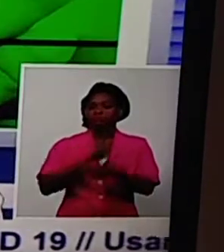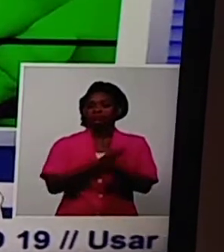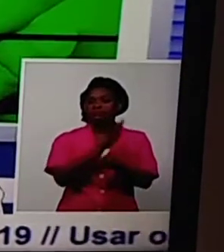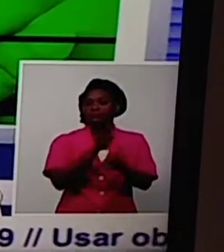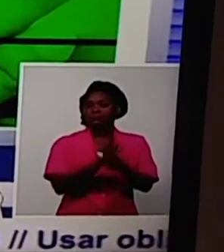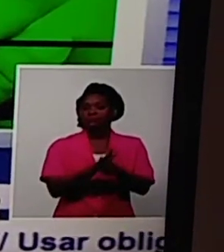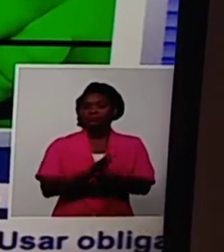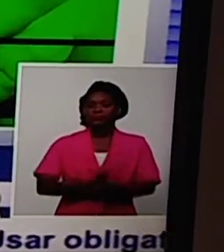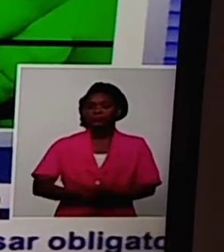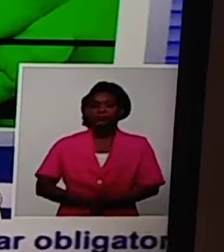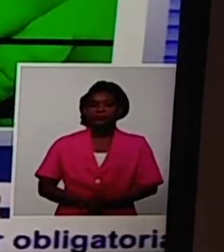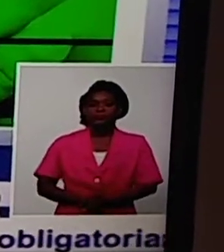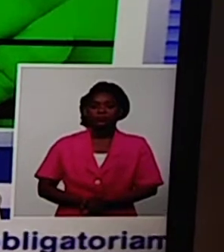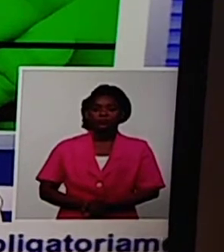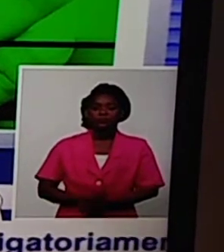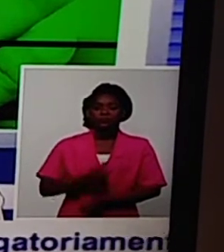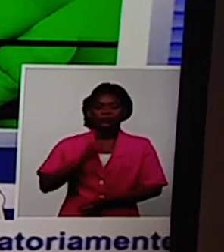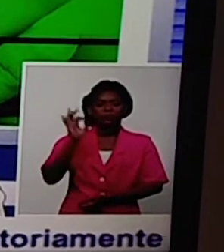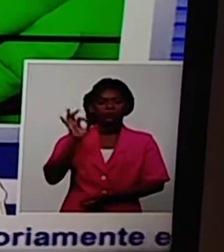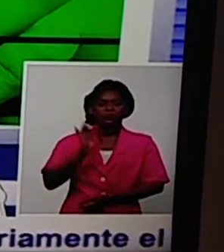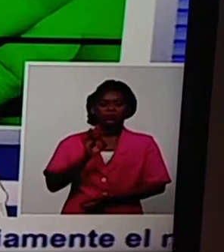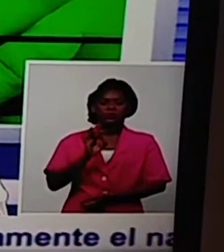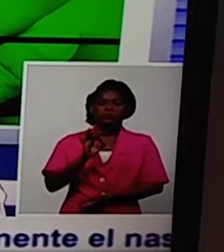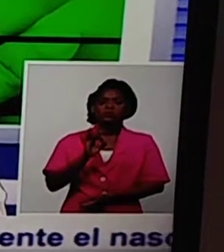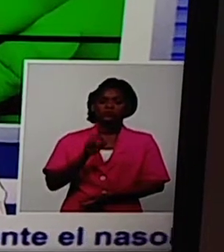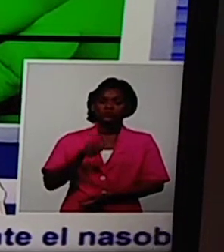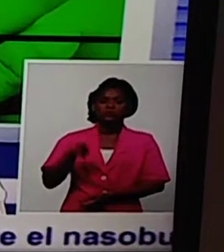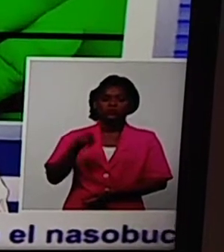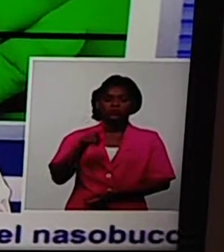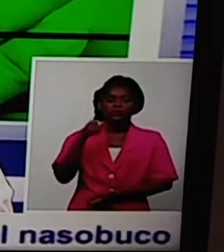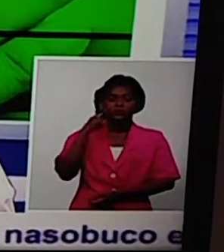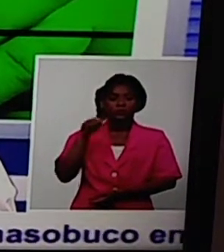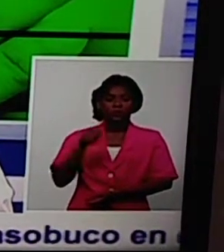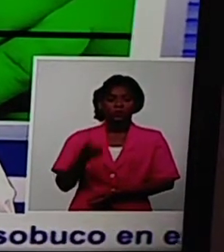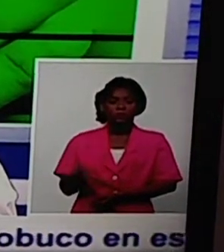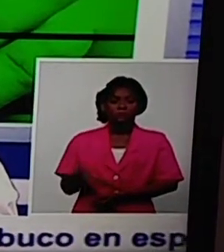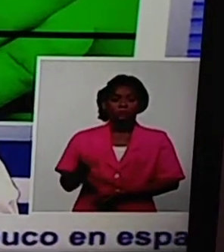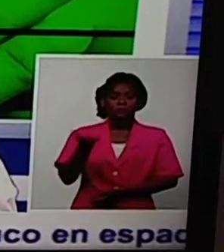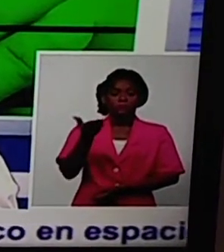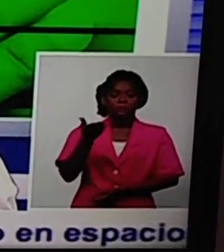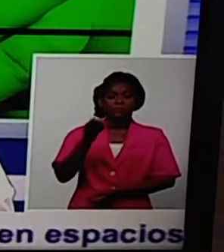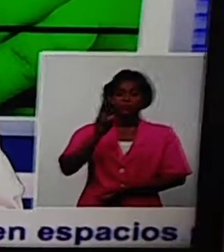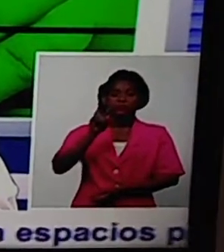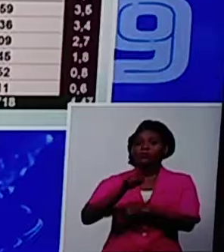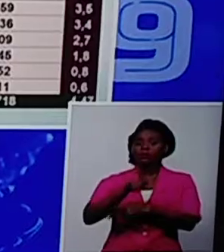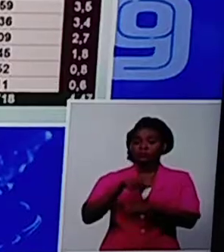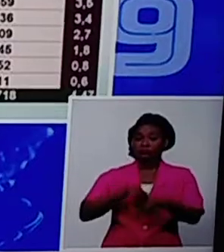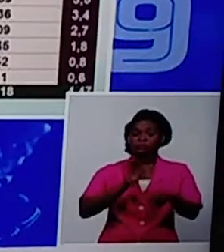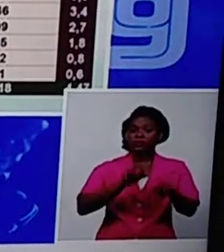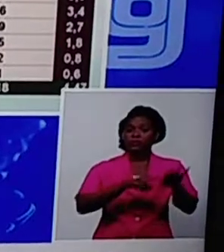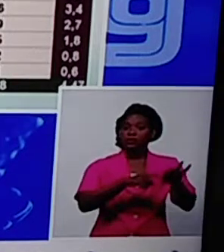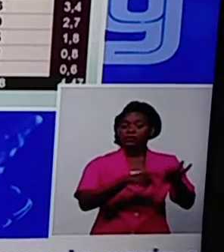muestra positivo ustedes que se incrementan al 2,01 por ciento